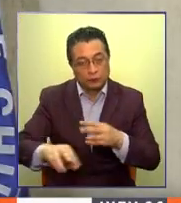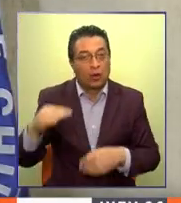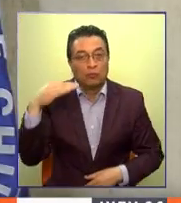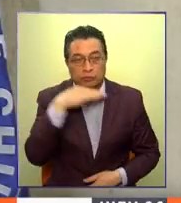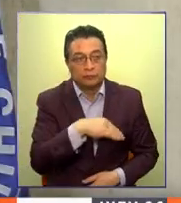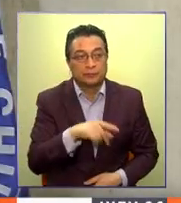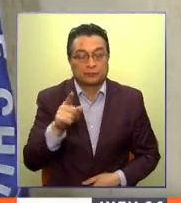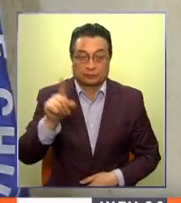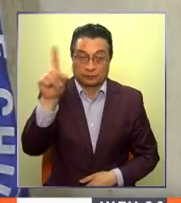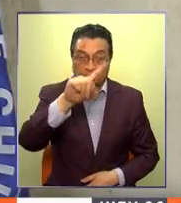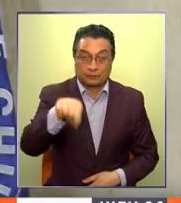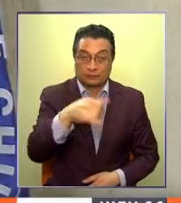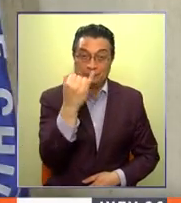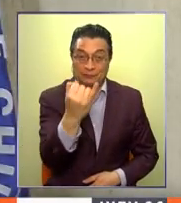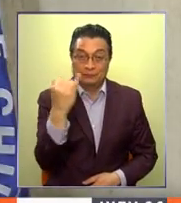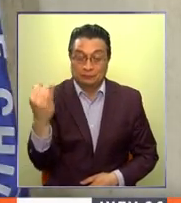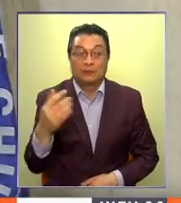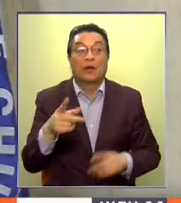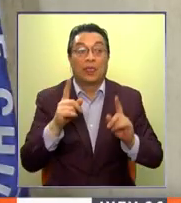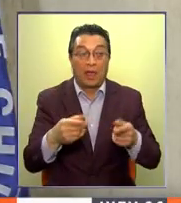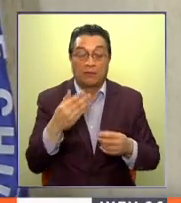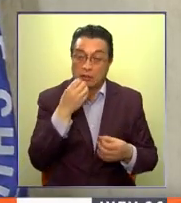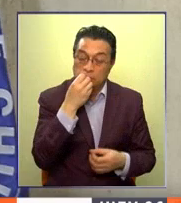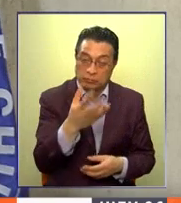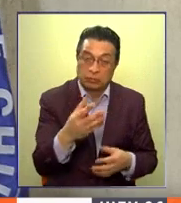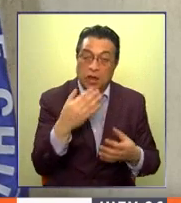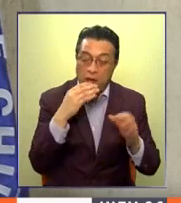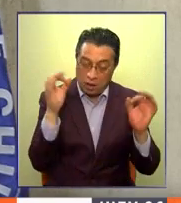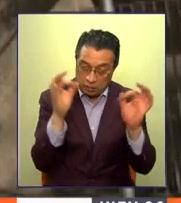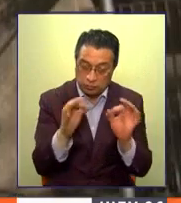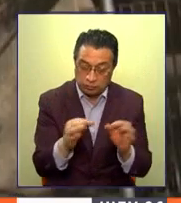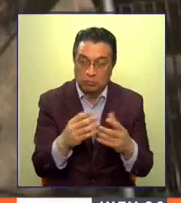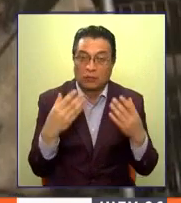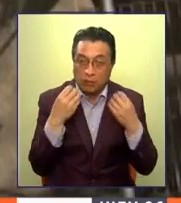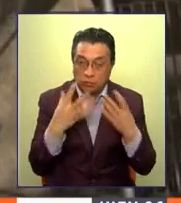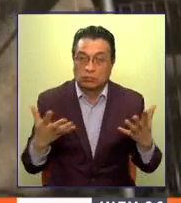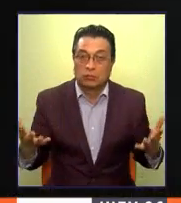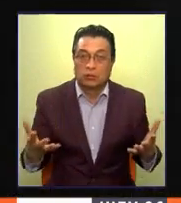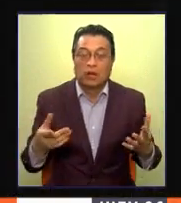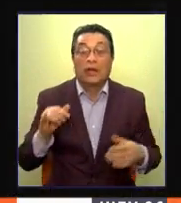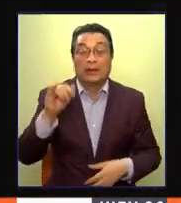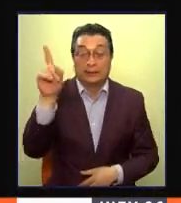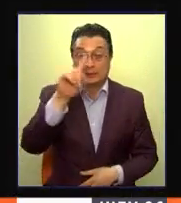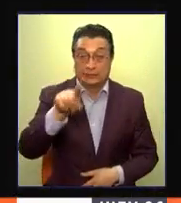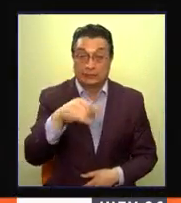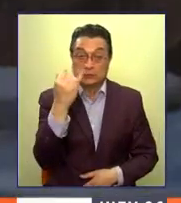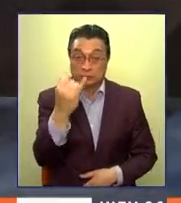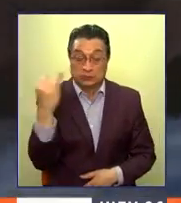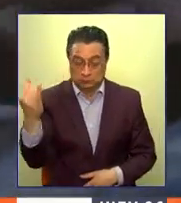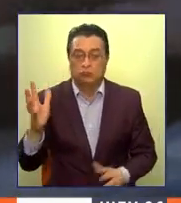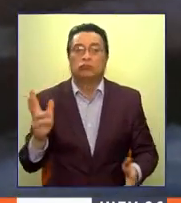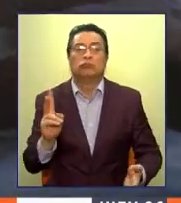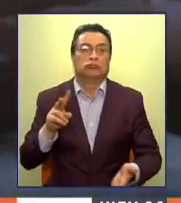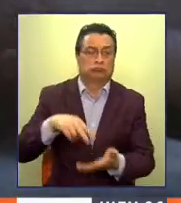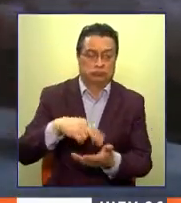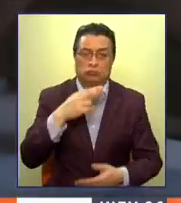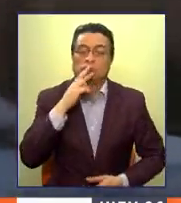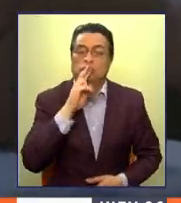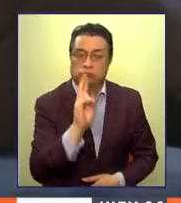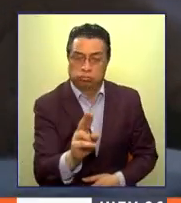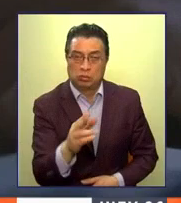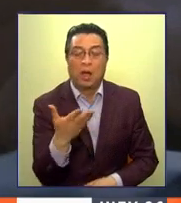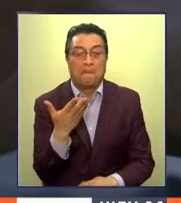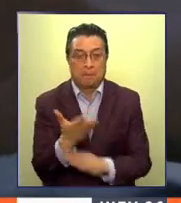impuestos internos de una aplicación más formal, creamos las instituciones. Impuestos Internos salió a responder, dicen que pedirán los